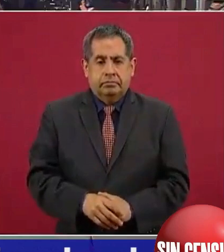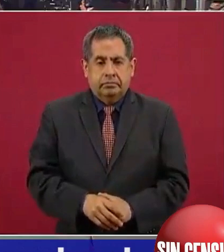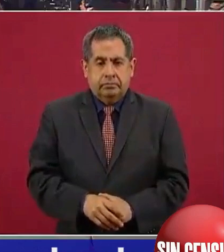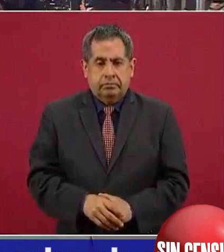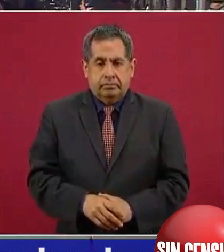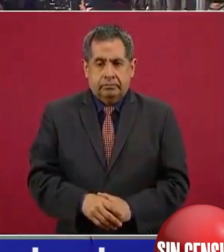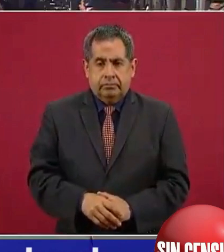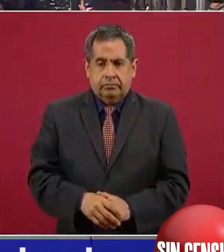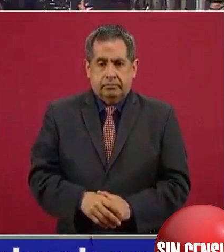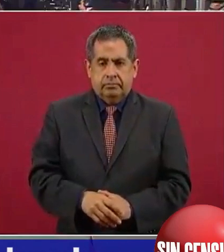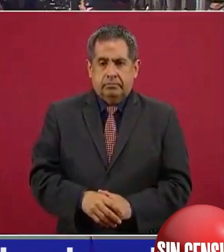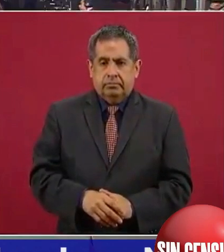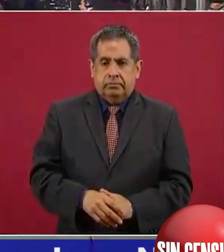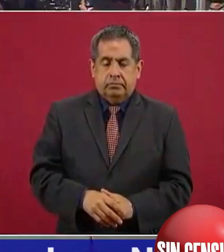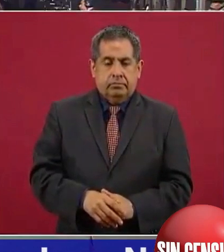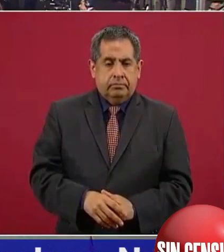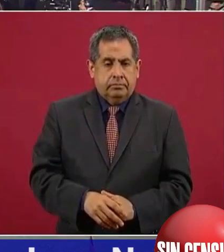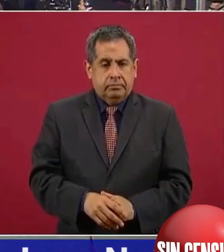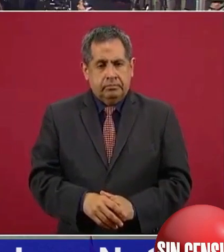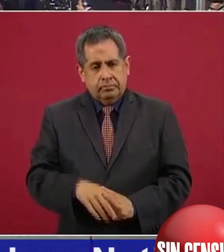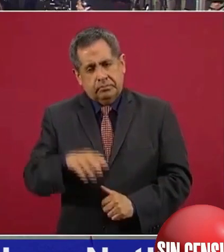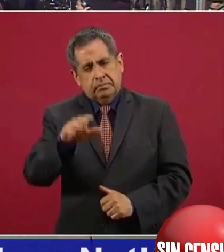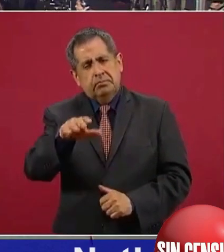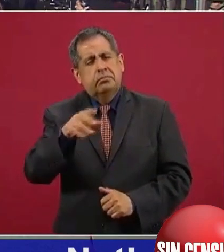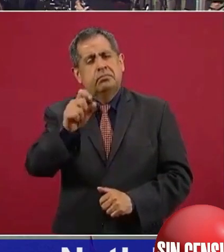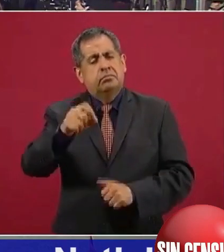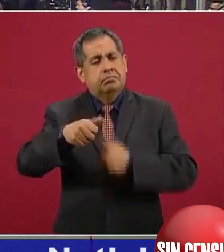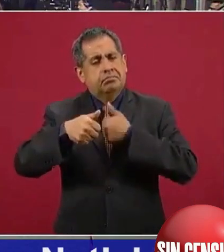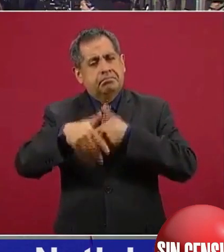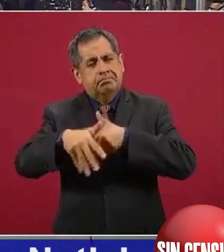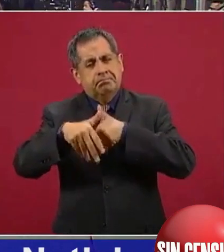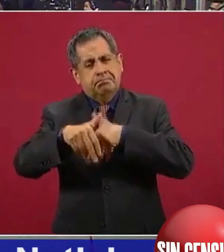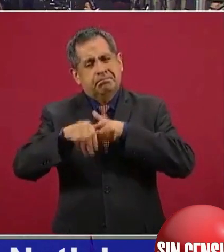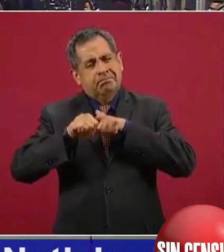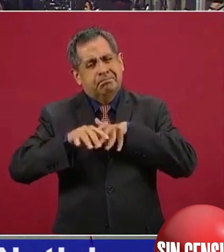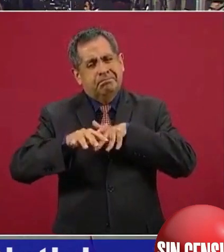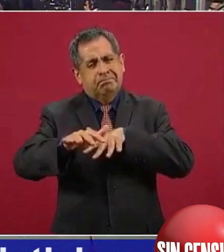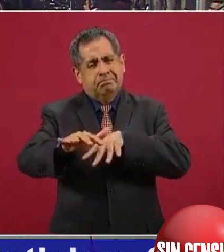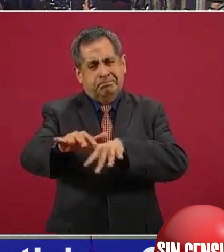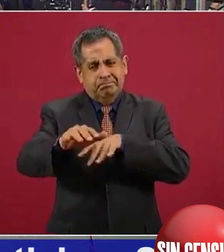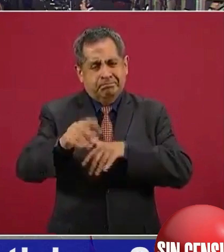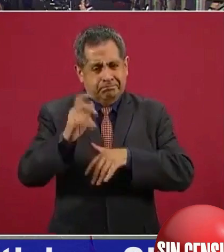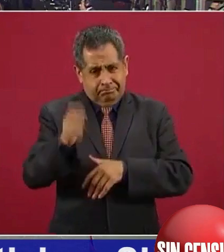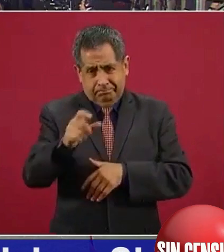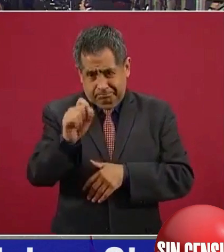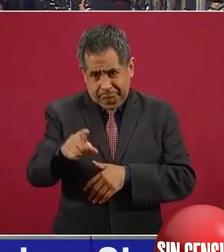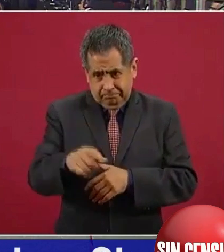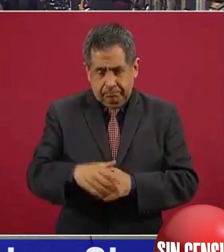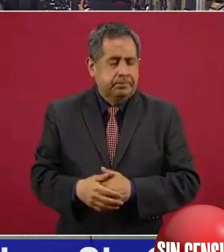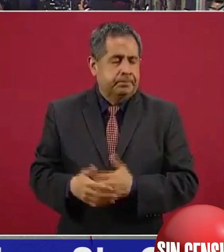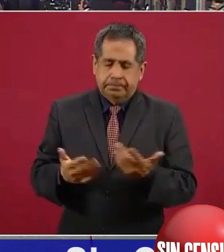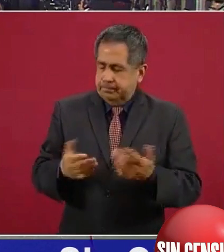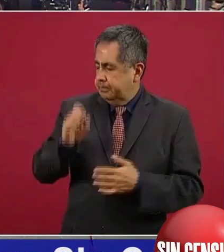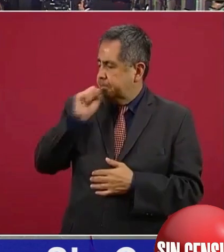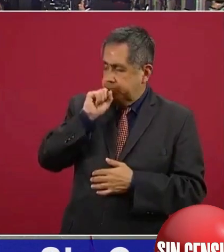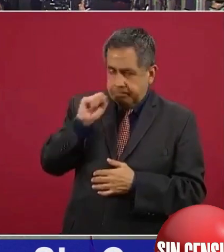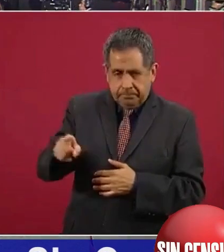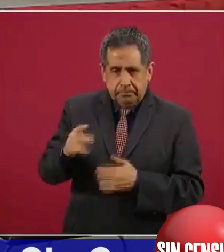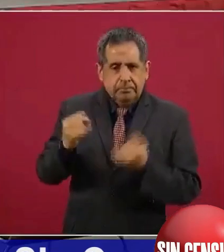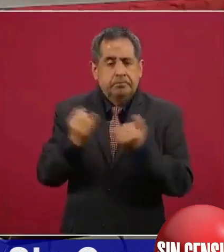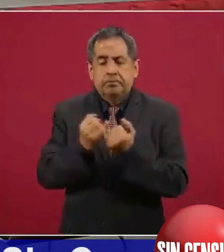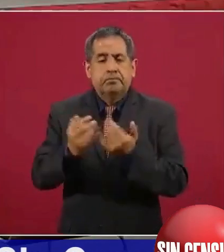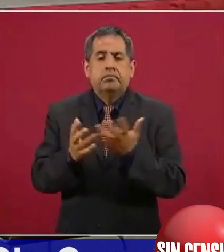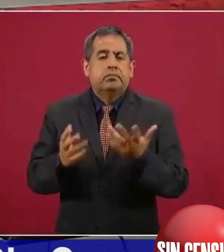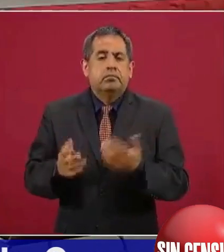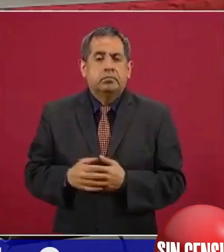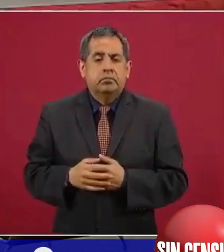Muchas gracias. También sobre las peregrinaciones, como menciona la compañera. Lo mismo, todo, es decir, aquí